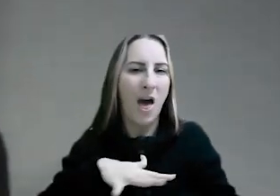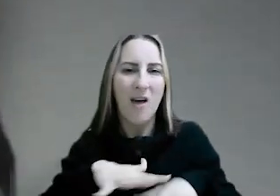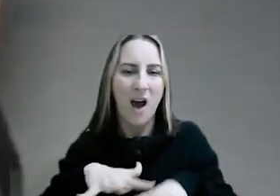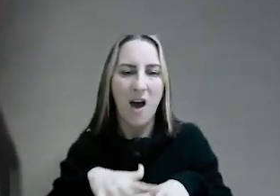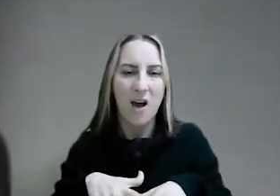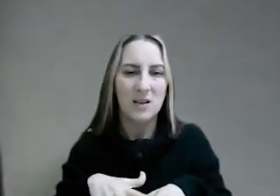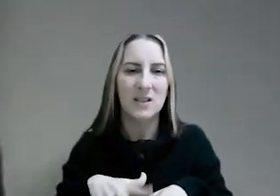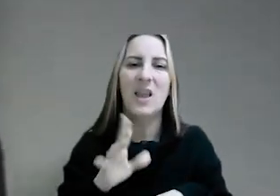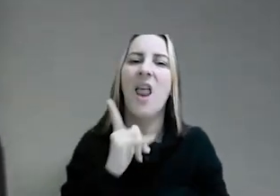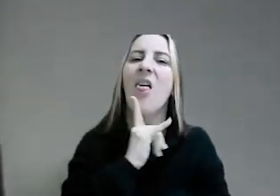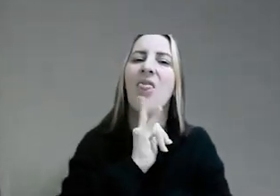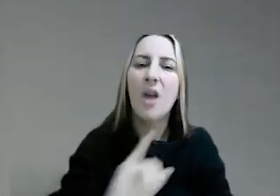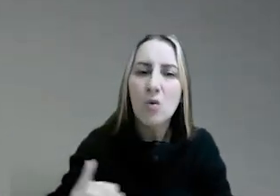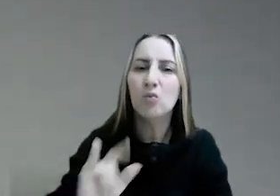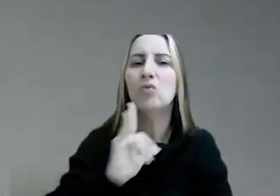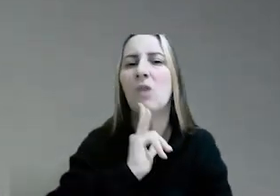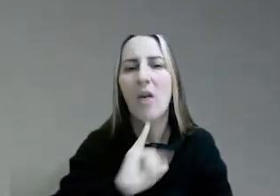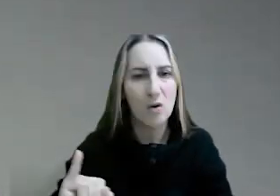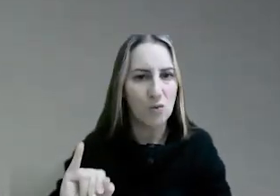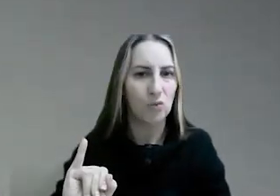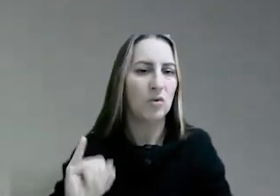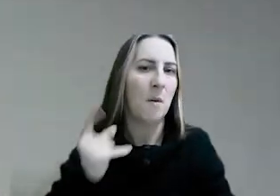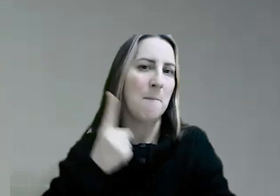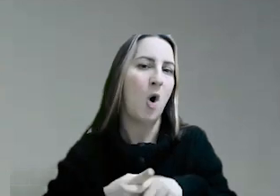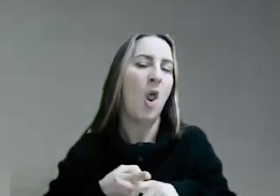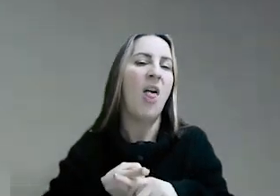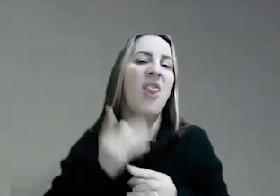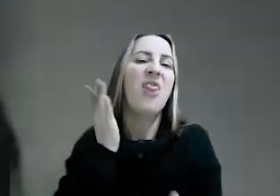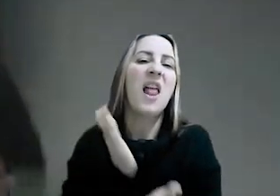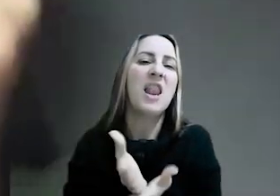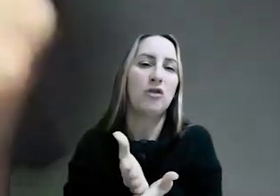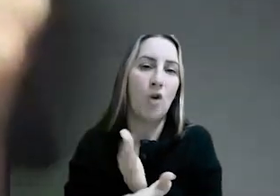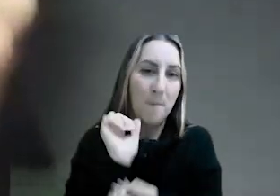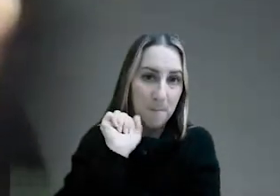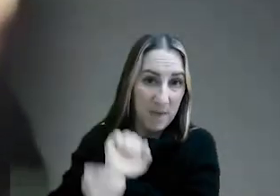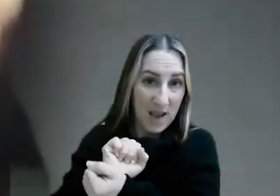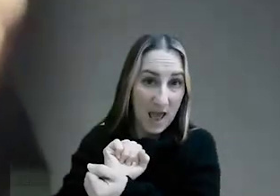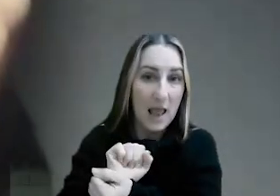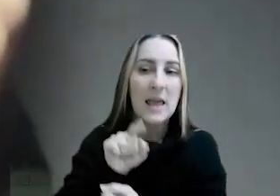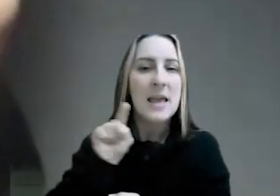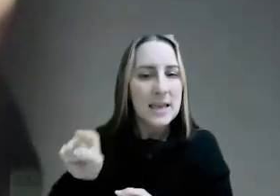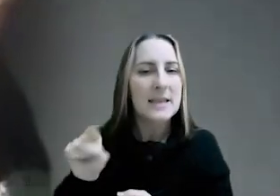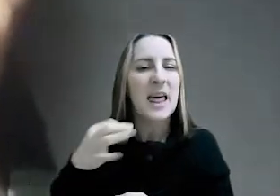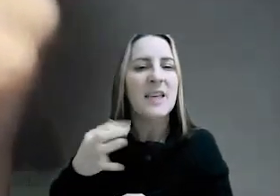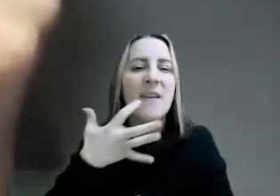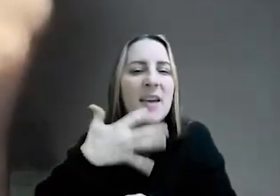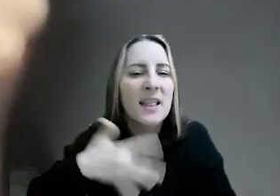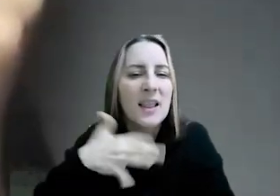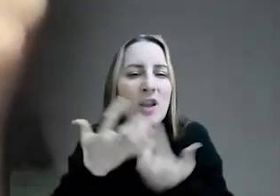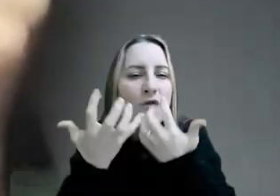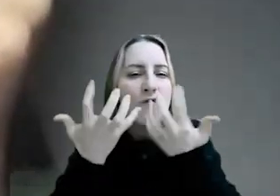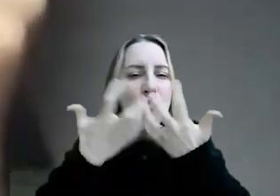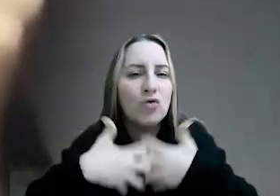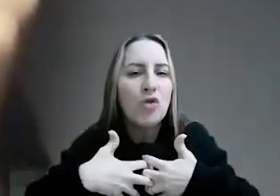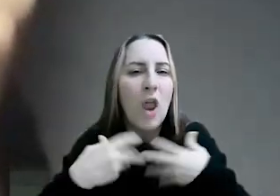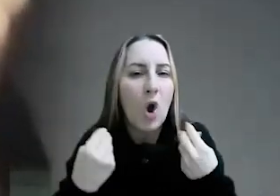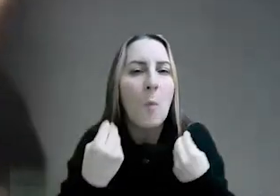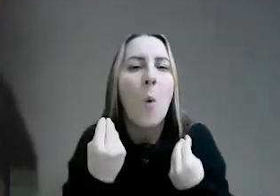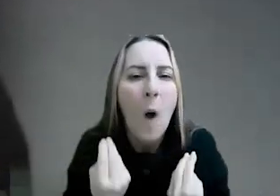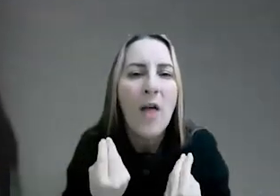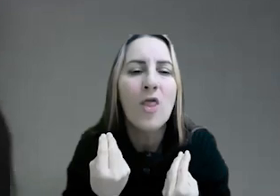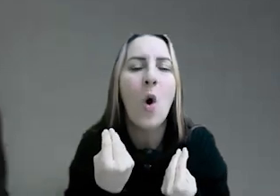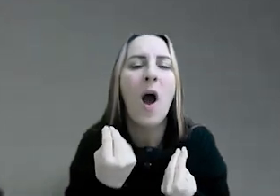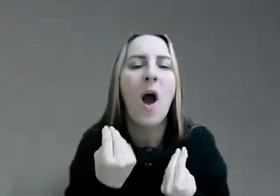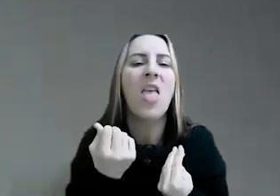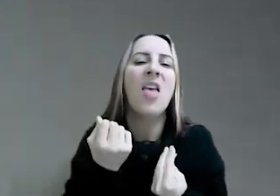Exacto. denuncias por delitos penales y son las que tienen que entender cómo es que funciona esto y cuándo es que estamos frente a este delito penal,